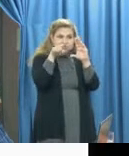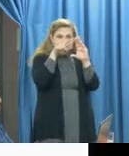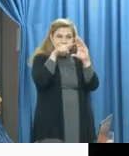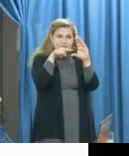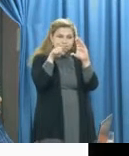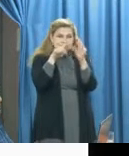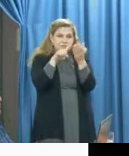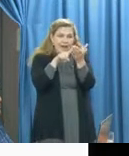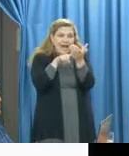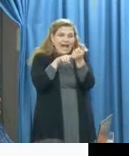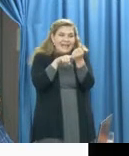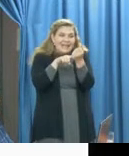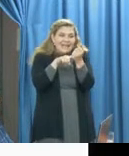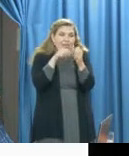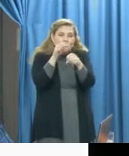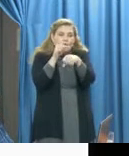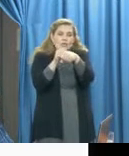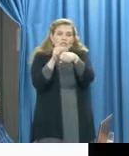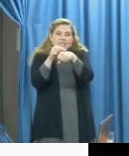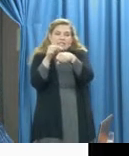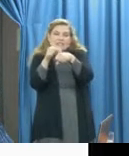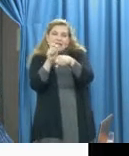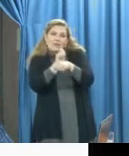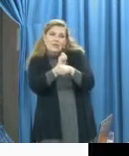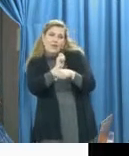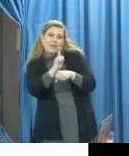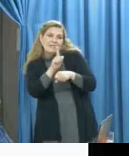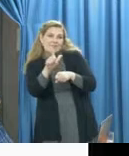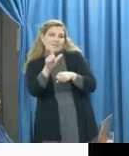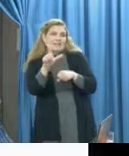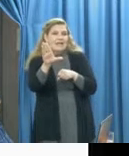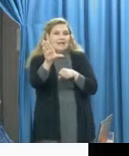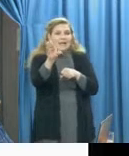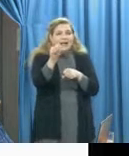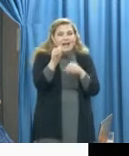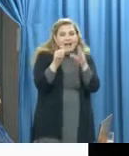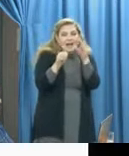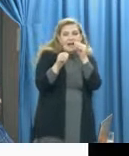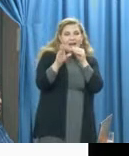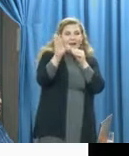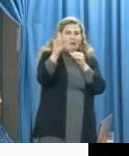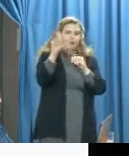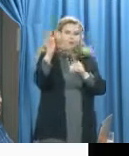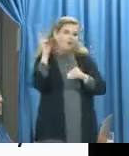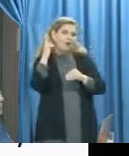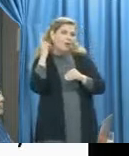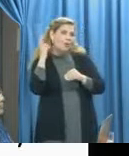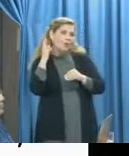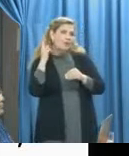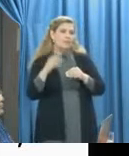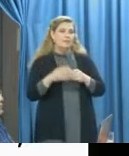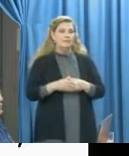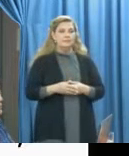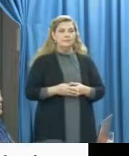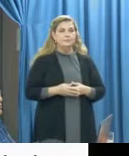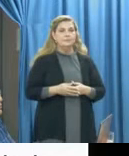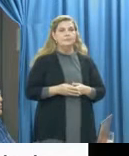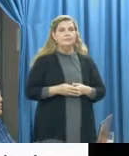oído interno, donde están las células especializadas que perciben el sonido.